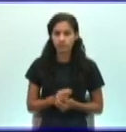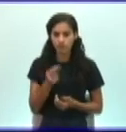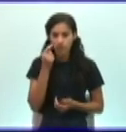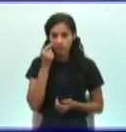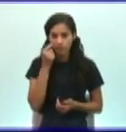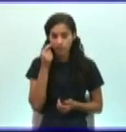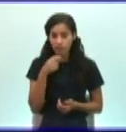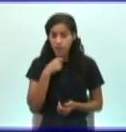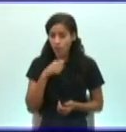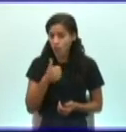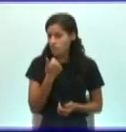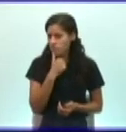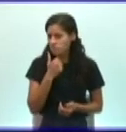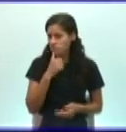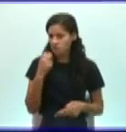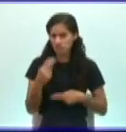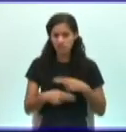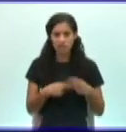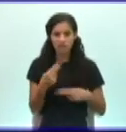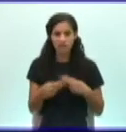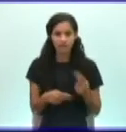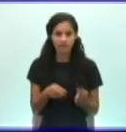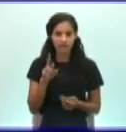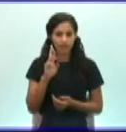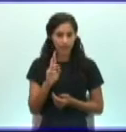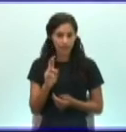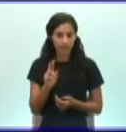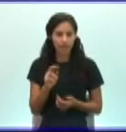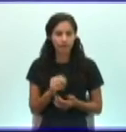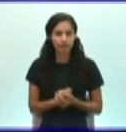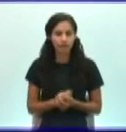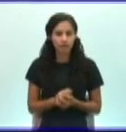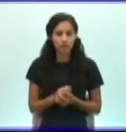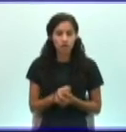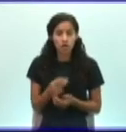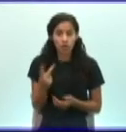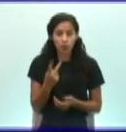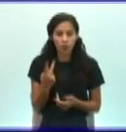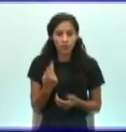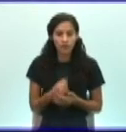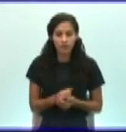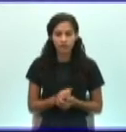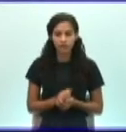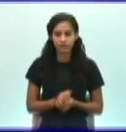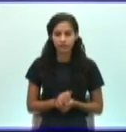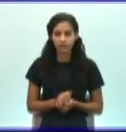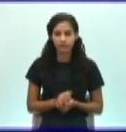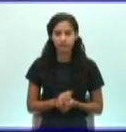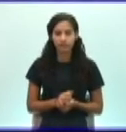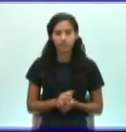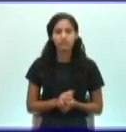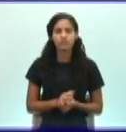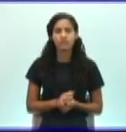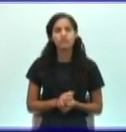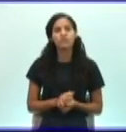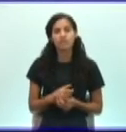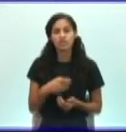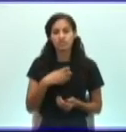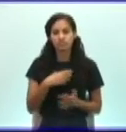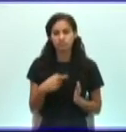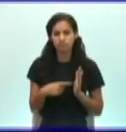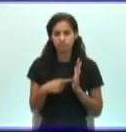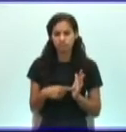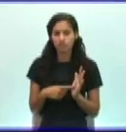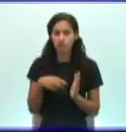Qué sencillo el trazo de la letra R repetida dos veces, la cual representa